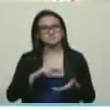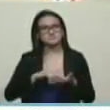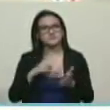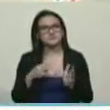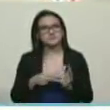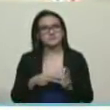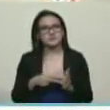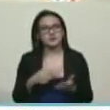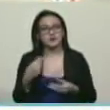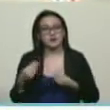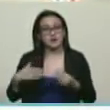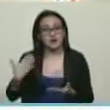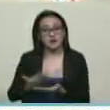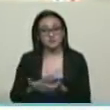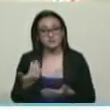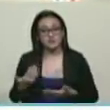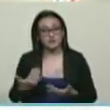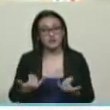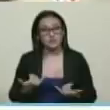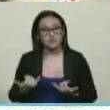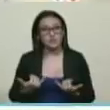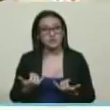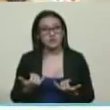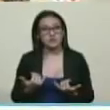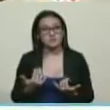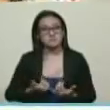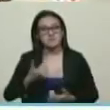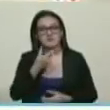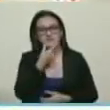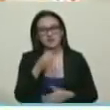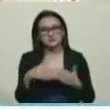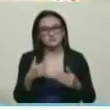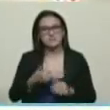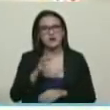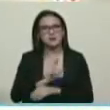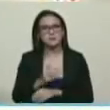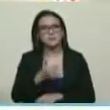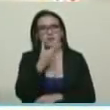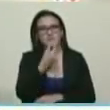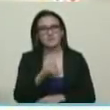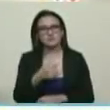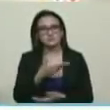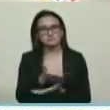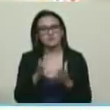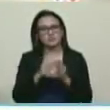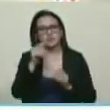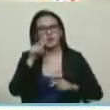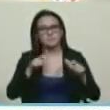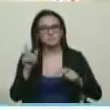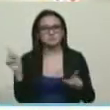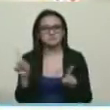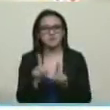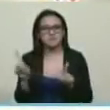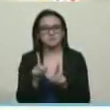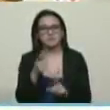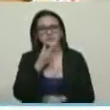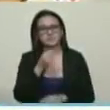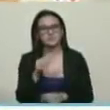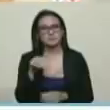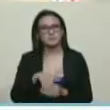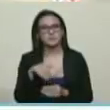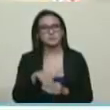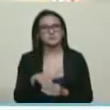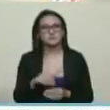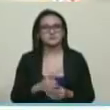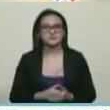que lo que hemos hecho es hacerlo cada vez más sencillo, más rápido y más fácil para las electoras y los electores. Entonces, también un